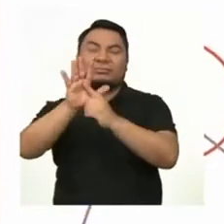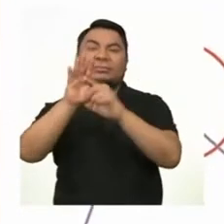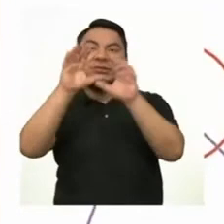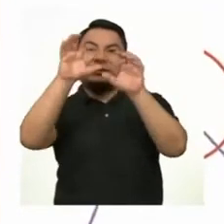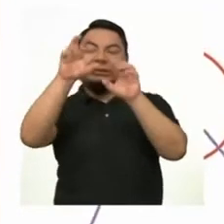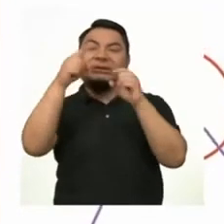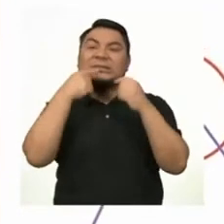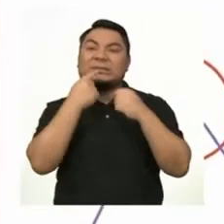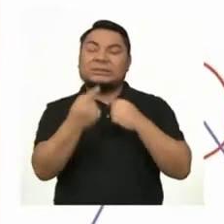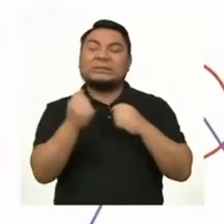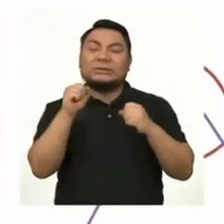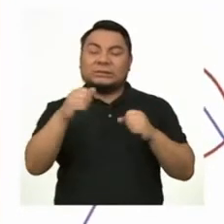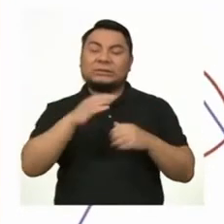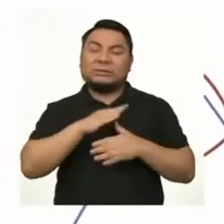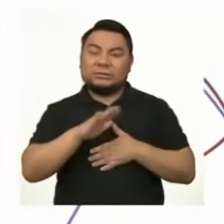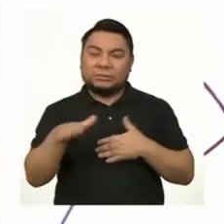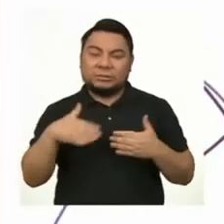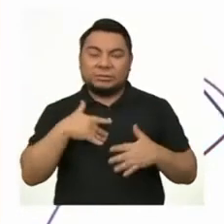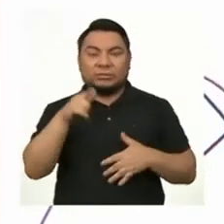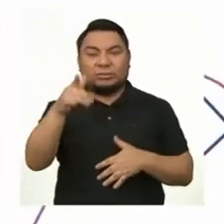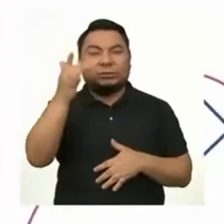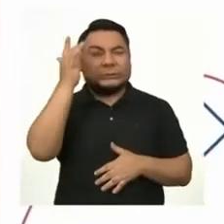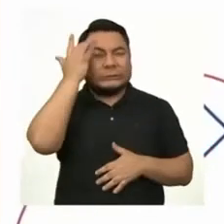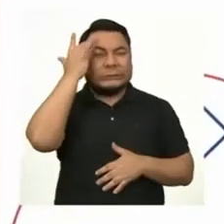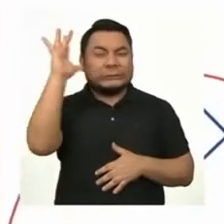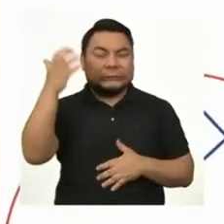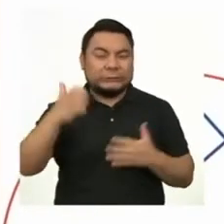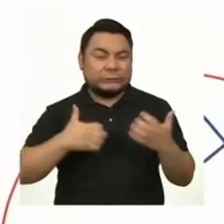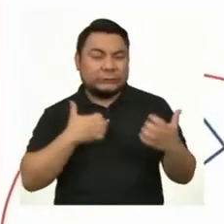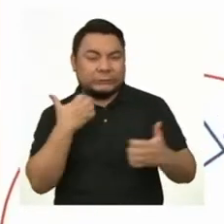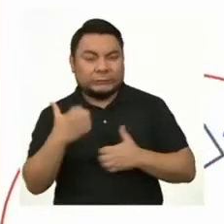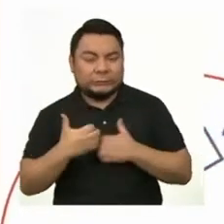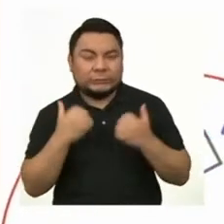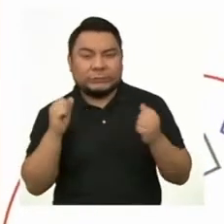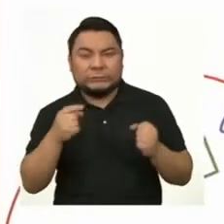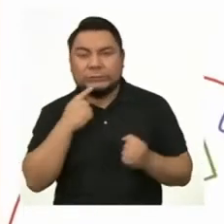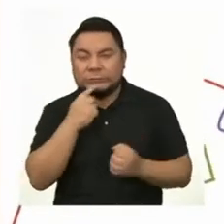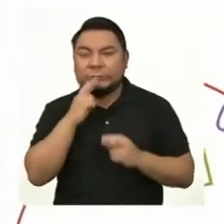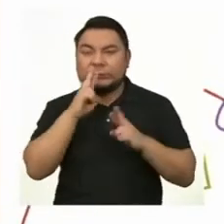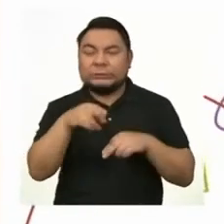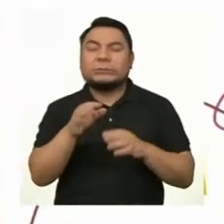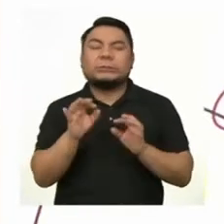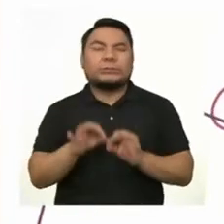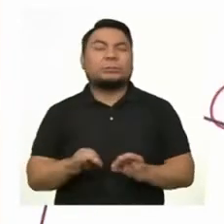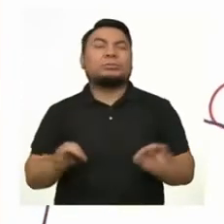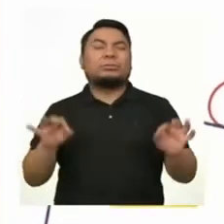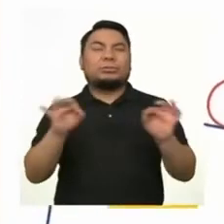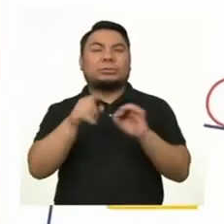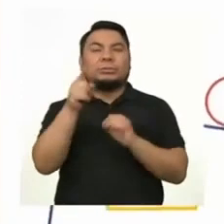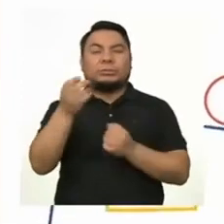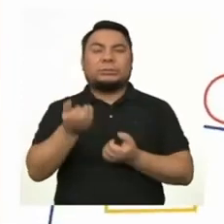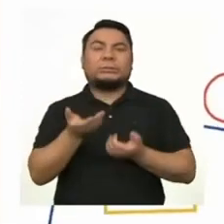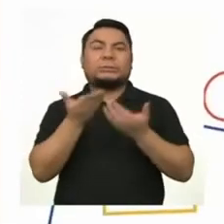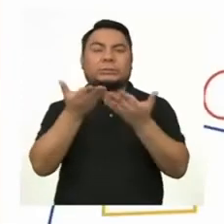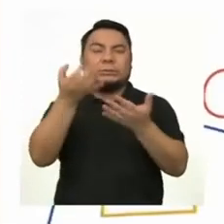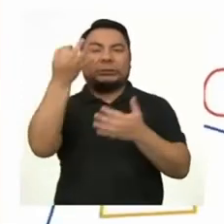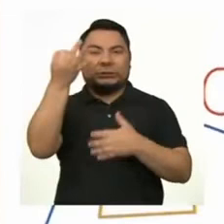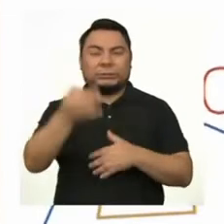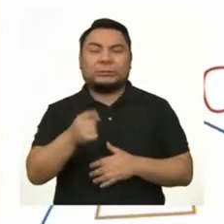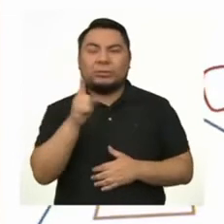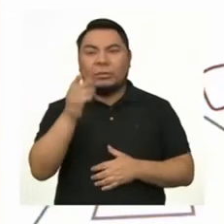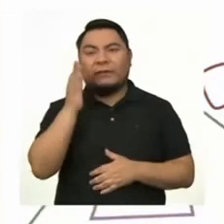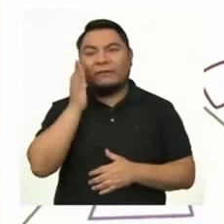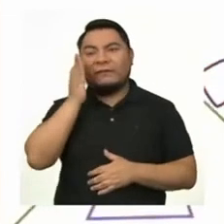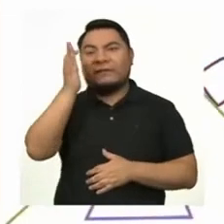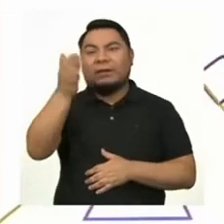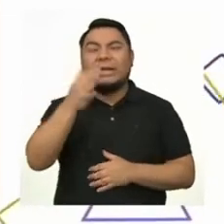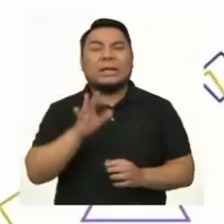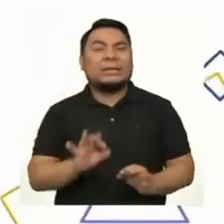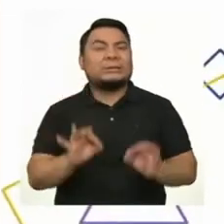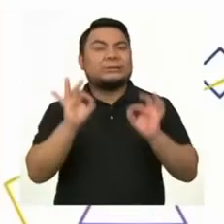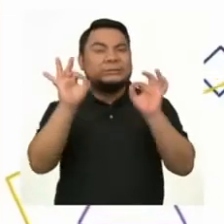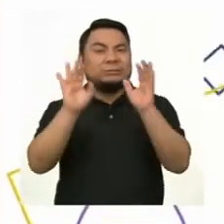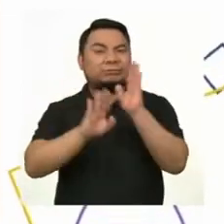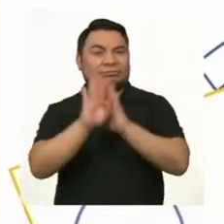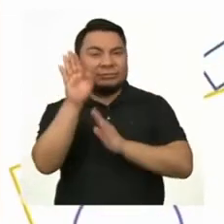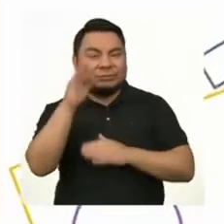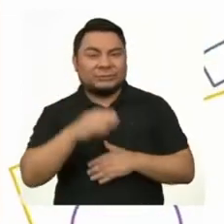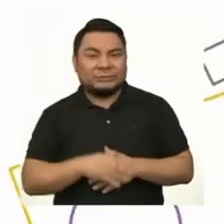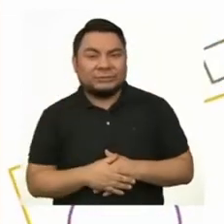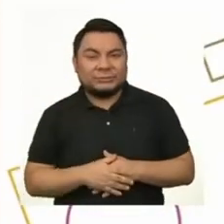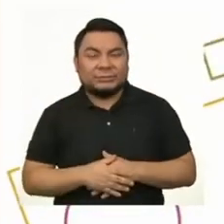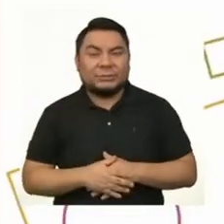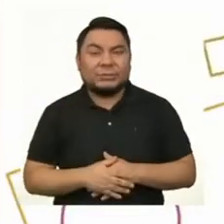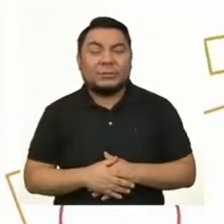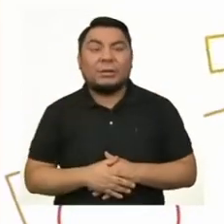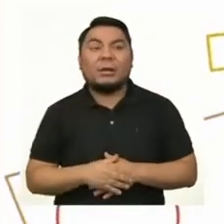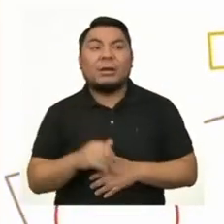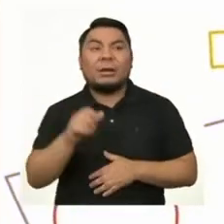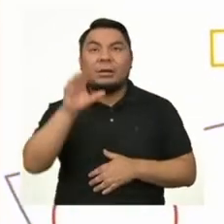dice que desarrollar tu inteligencia emocional resulta fundamental para garantizar un futuro exitoso.